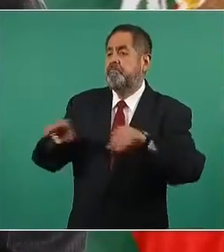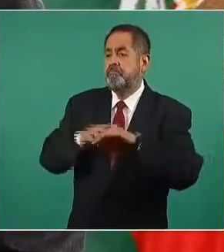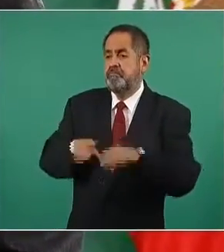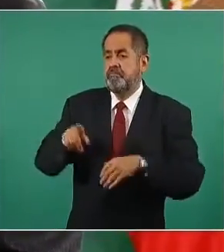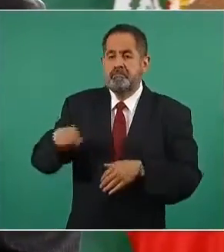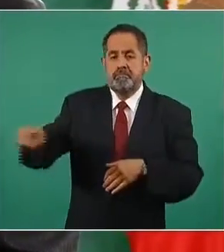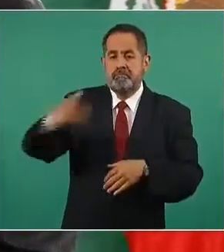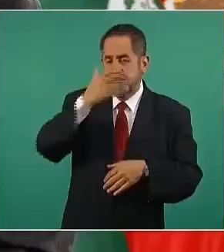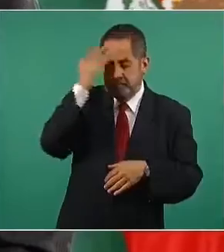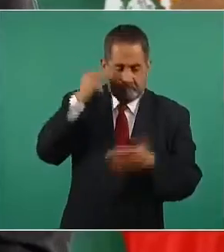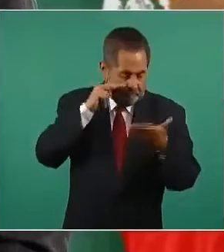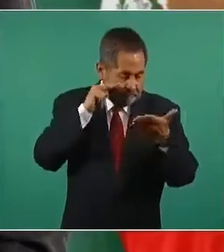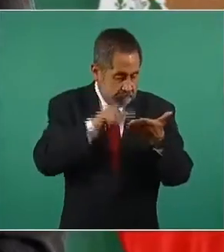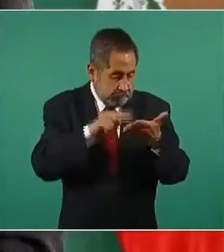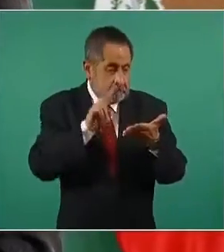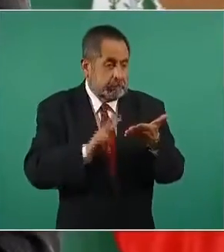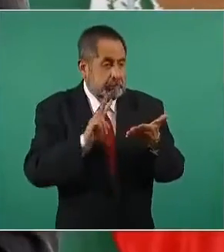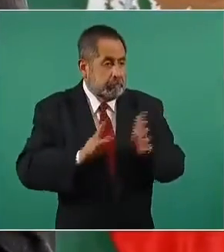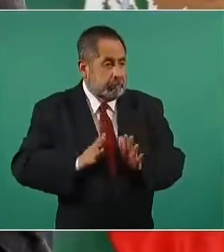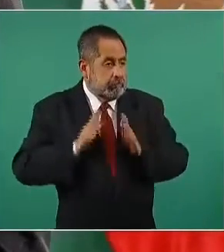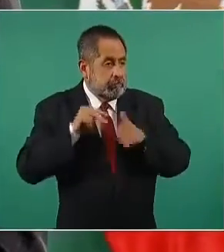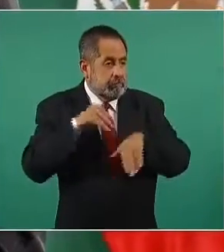capital y de las ciudades del país,